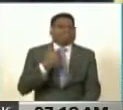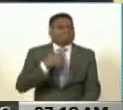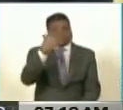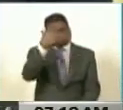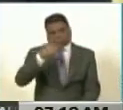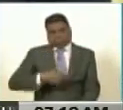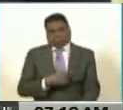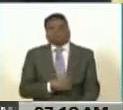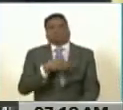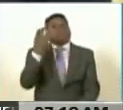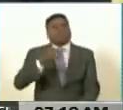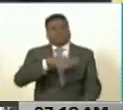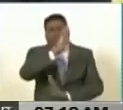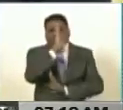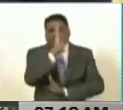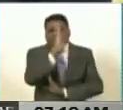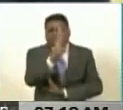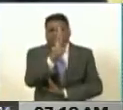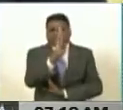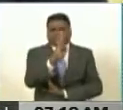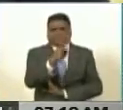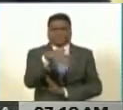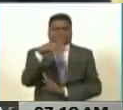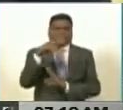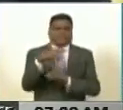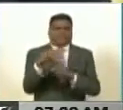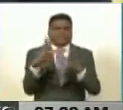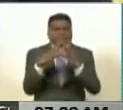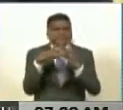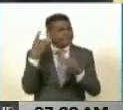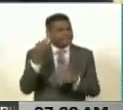siempre va a apostar al diálogo, pase lo que pase.